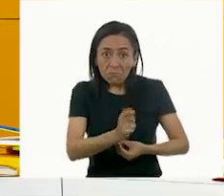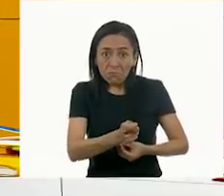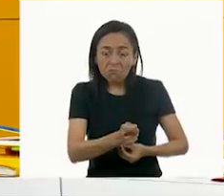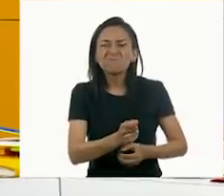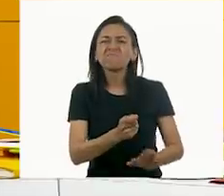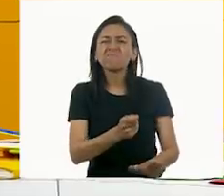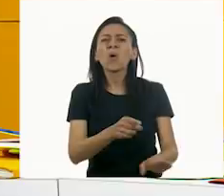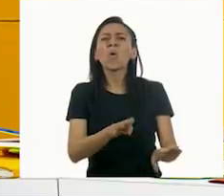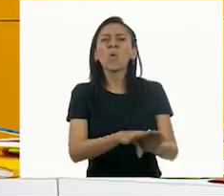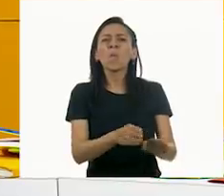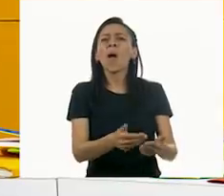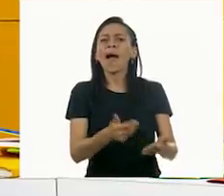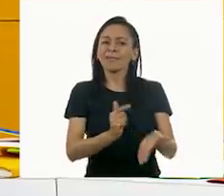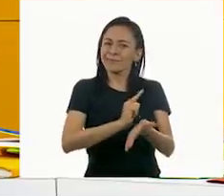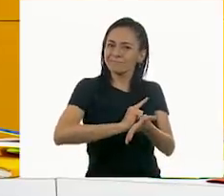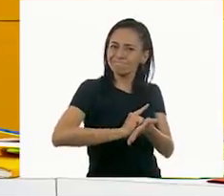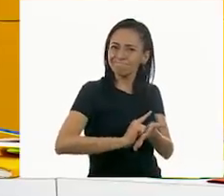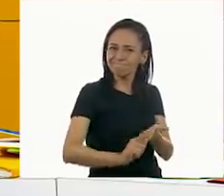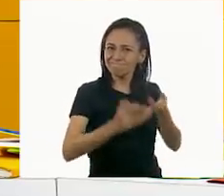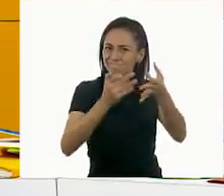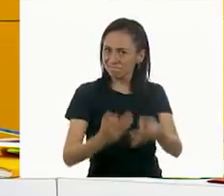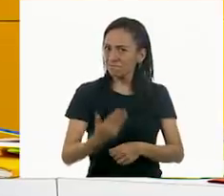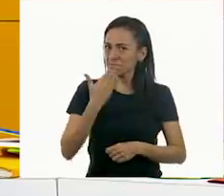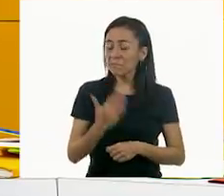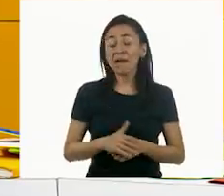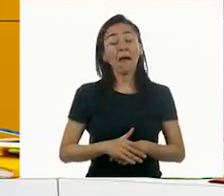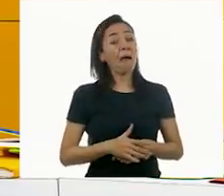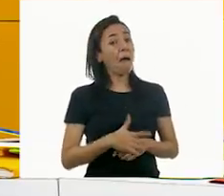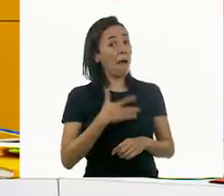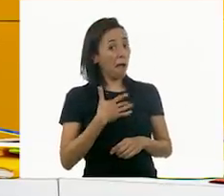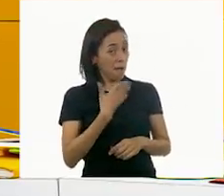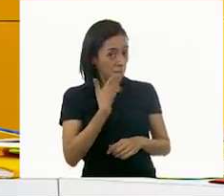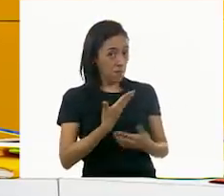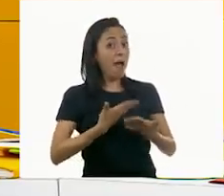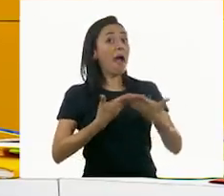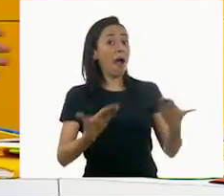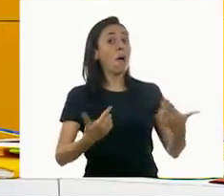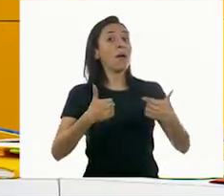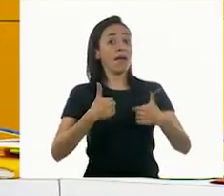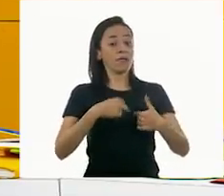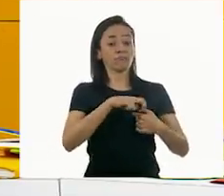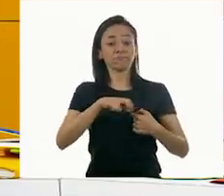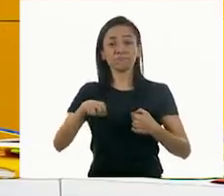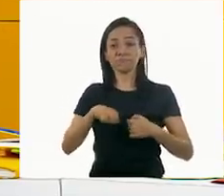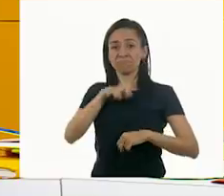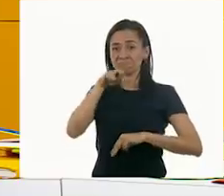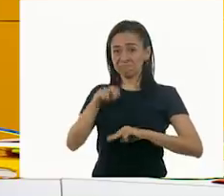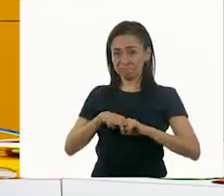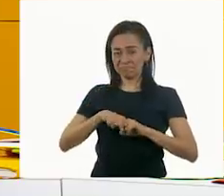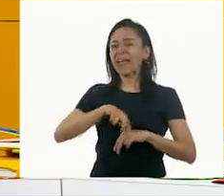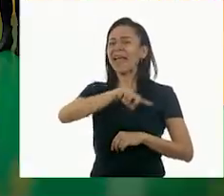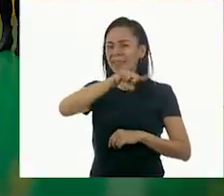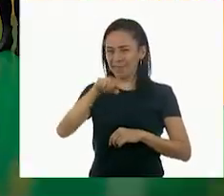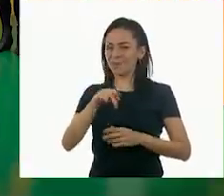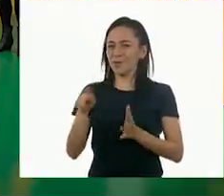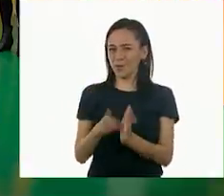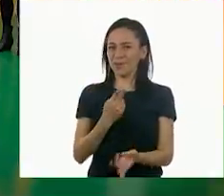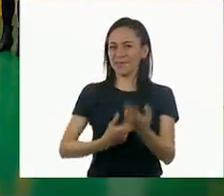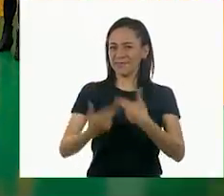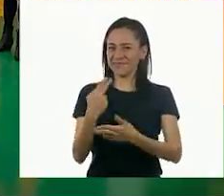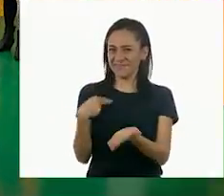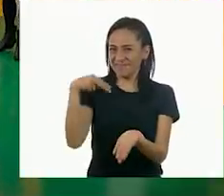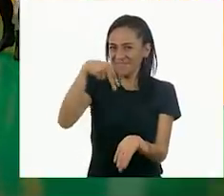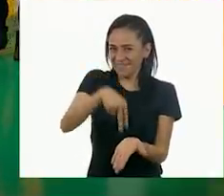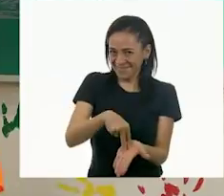bien. Pues yo ahora entonces voy a ocupar mi lugar, voy a poner mucha atención desde allá y en un rato más nos vemos por aquí. Muy claro bien. Que sí, gracias.